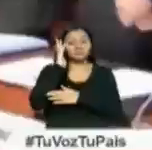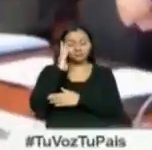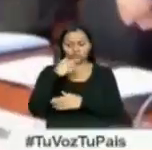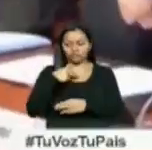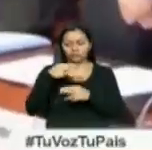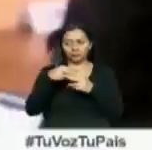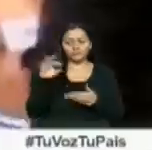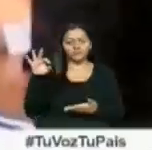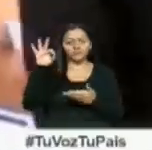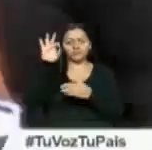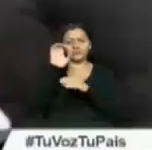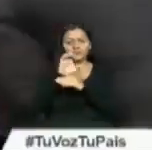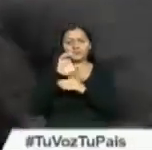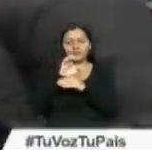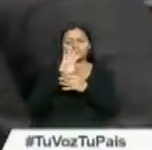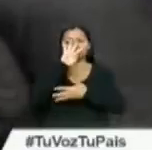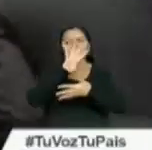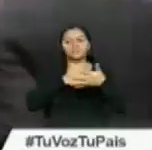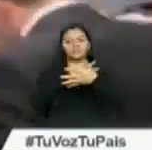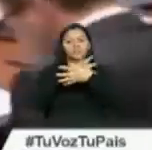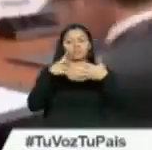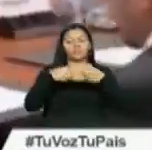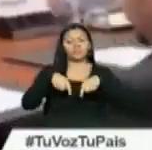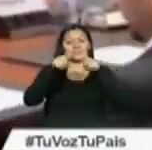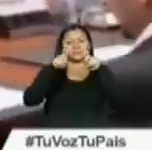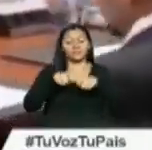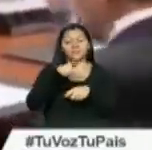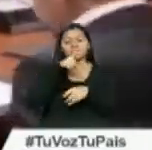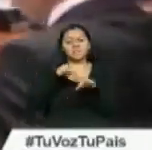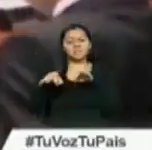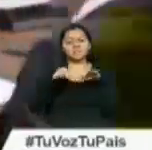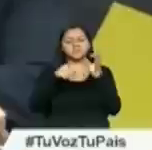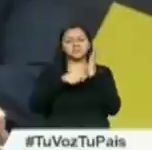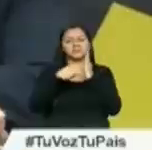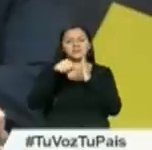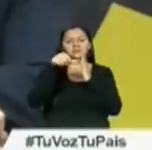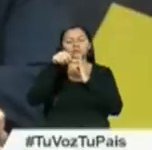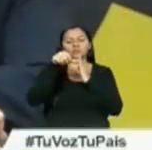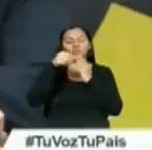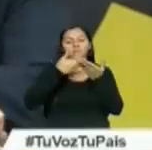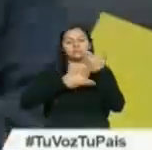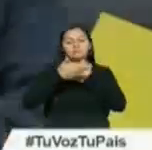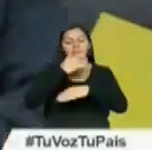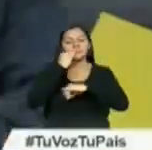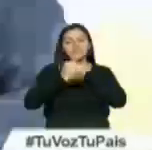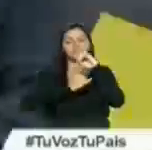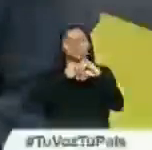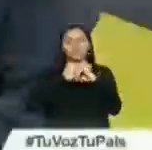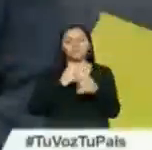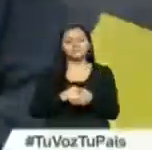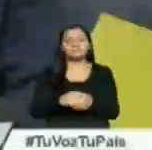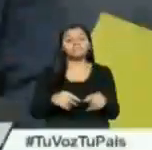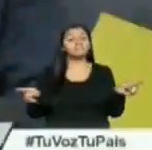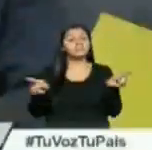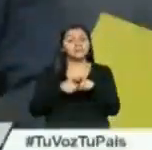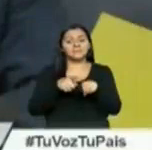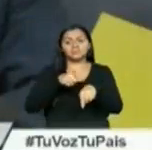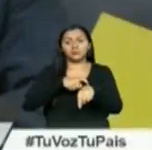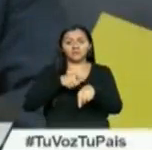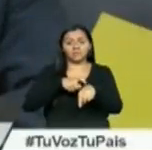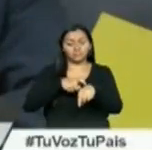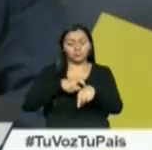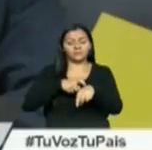país. El cronograma posterior a la firma lo explica el ministro de Comercio Exterior, Juan Carlos Casinelli. Paralelamente, en la